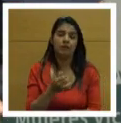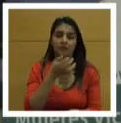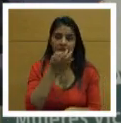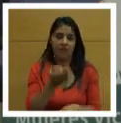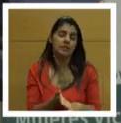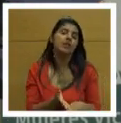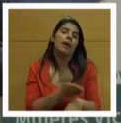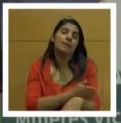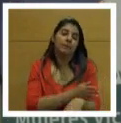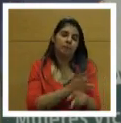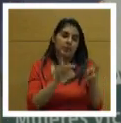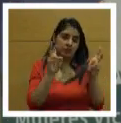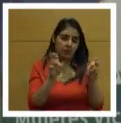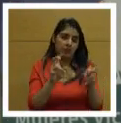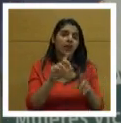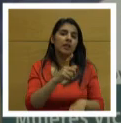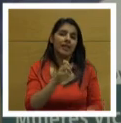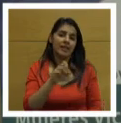estereotipo de género.